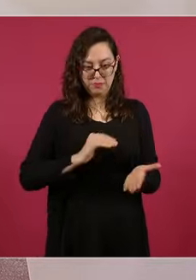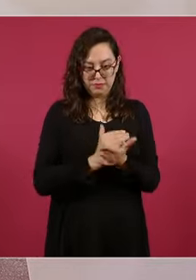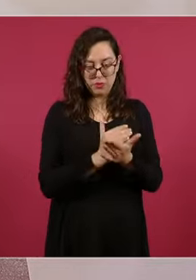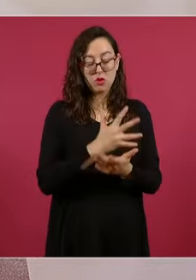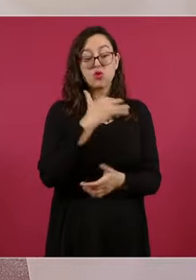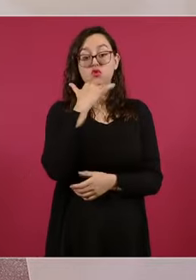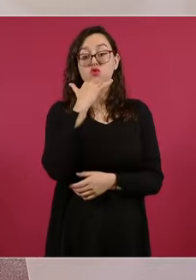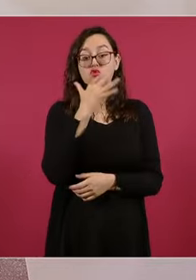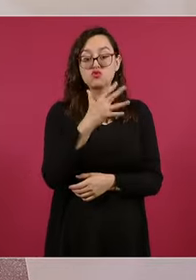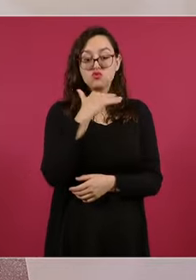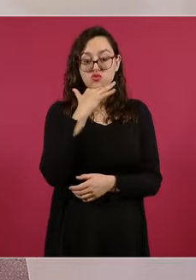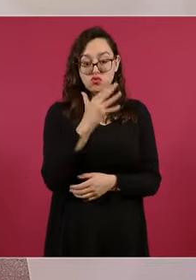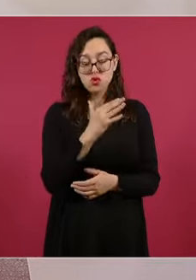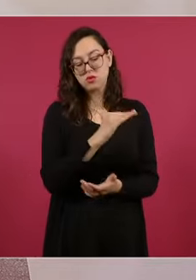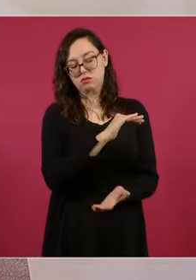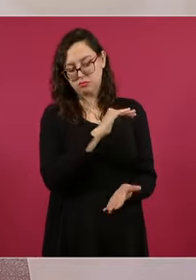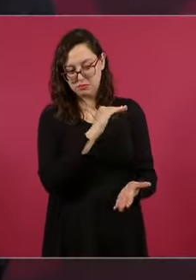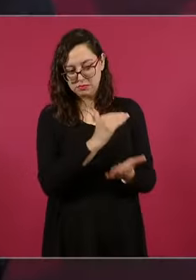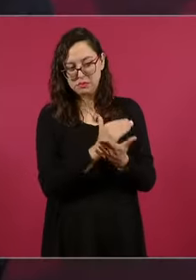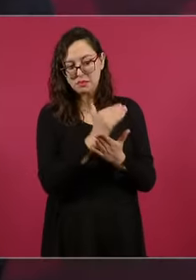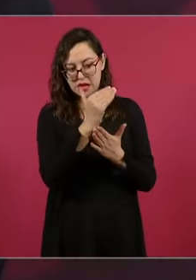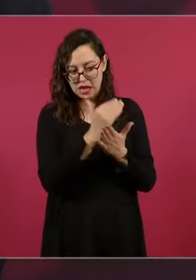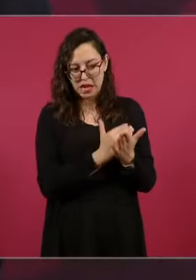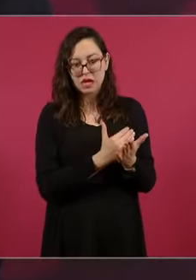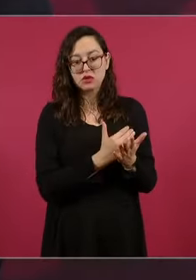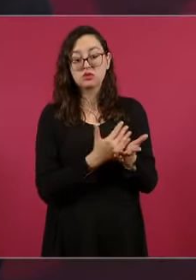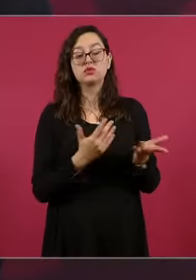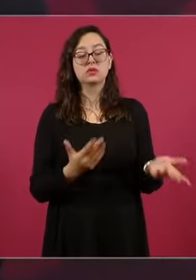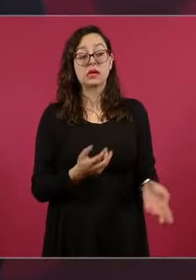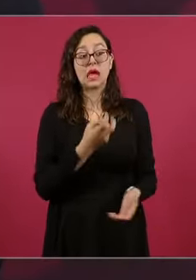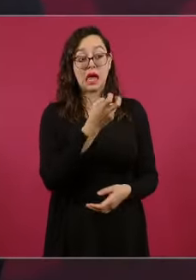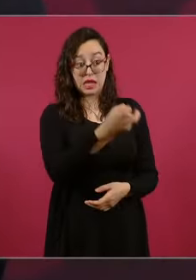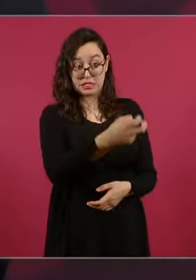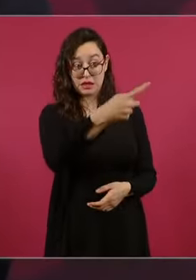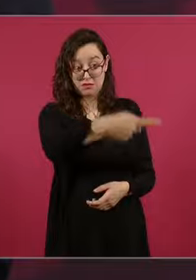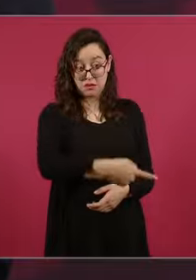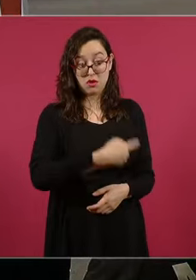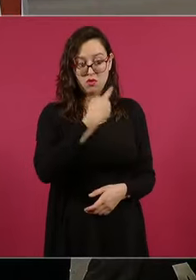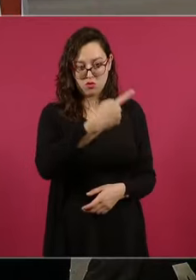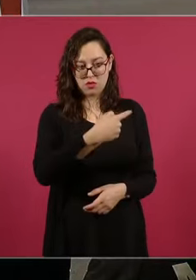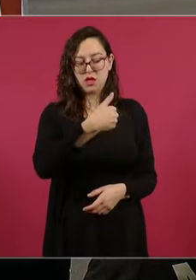Voy a pedir información de lo que me estás planteando y le voy a pedir al general